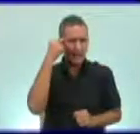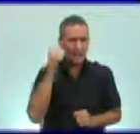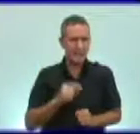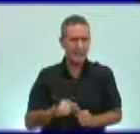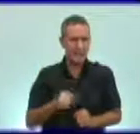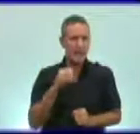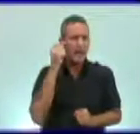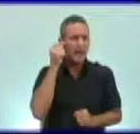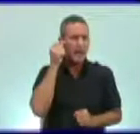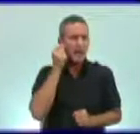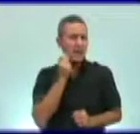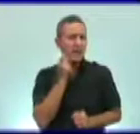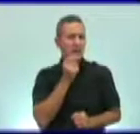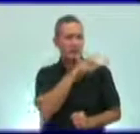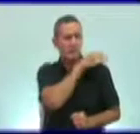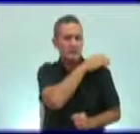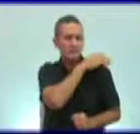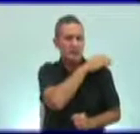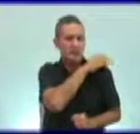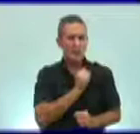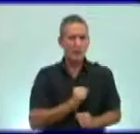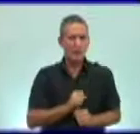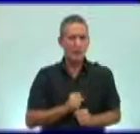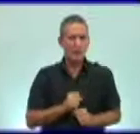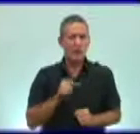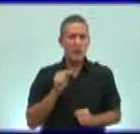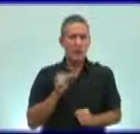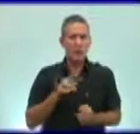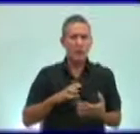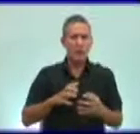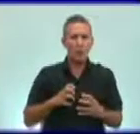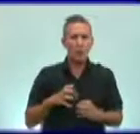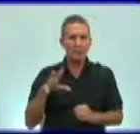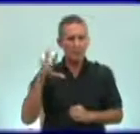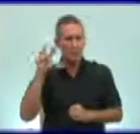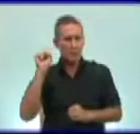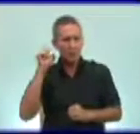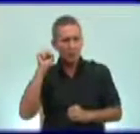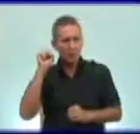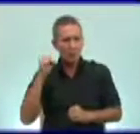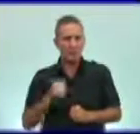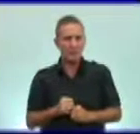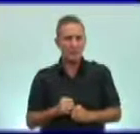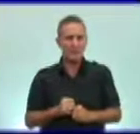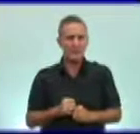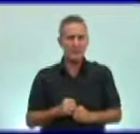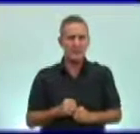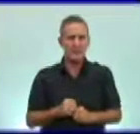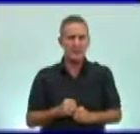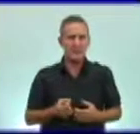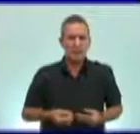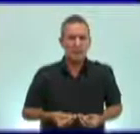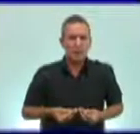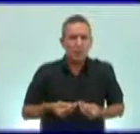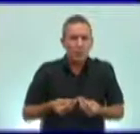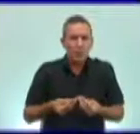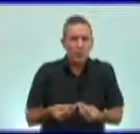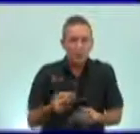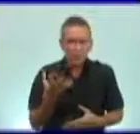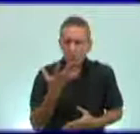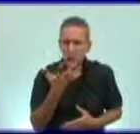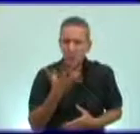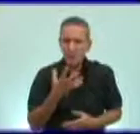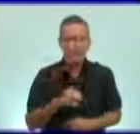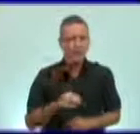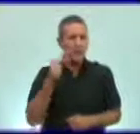lo revolucionario. Es una corriente que remite a interpretar y comprender el legado de Simón Bolívar. Pero comprender el legado de Simón